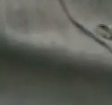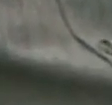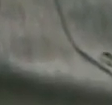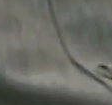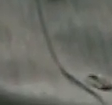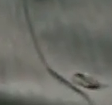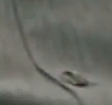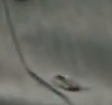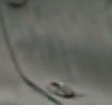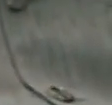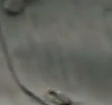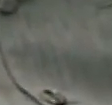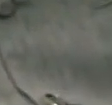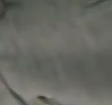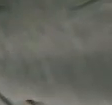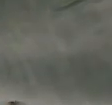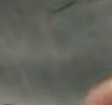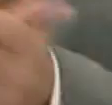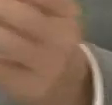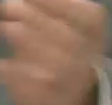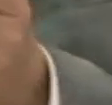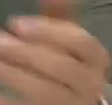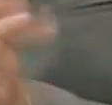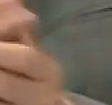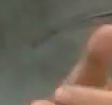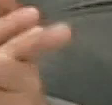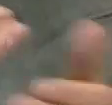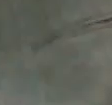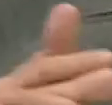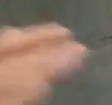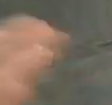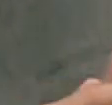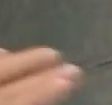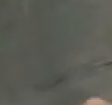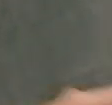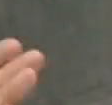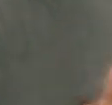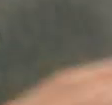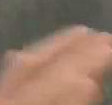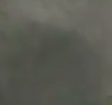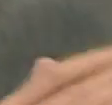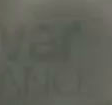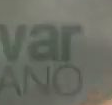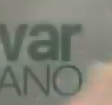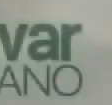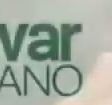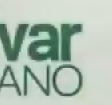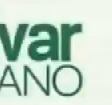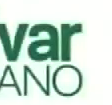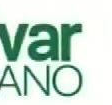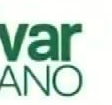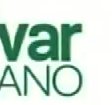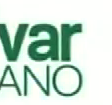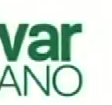Antonio José de Sucre, de Cumaná, Ayacucho, Náguara, de Cumaná, Ayacucho.